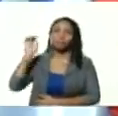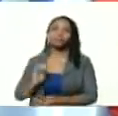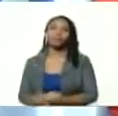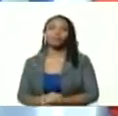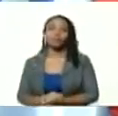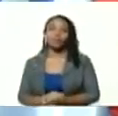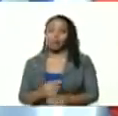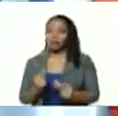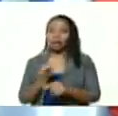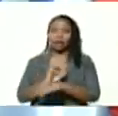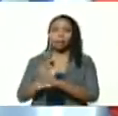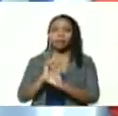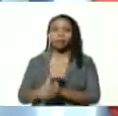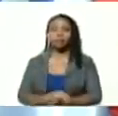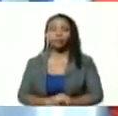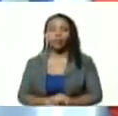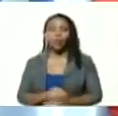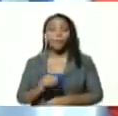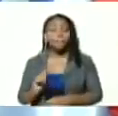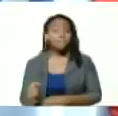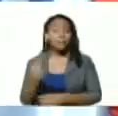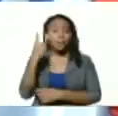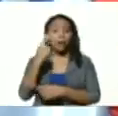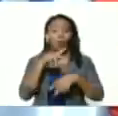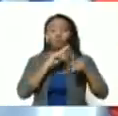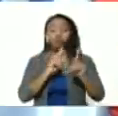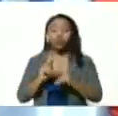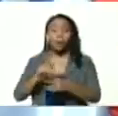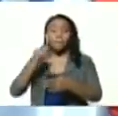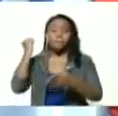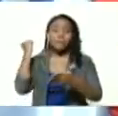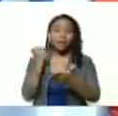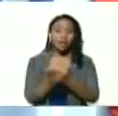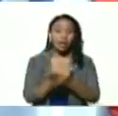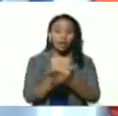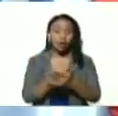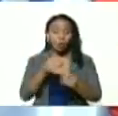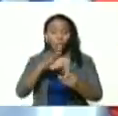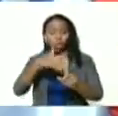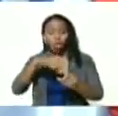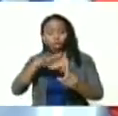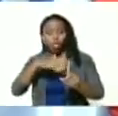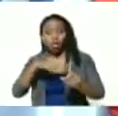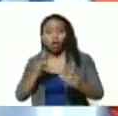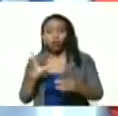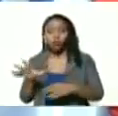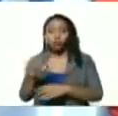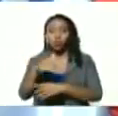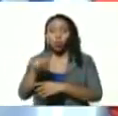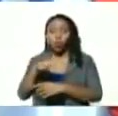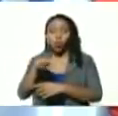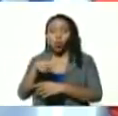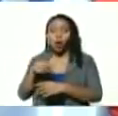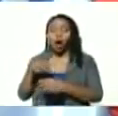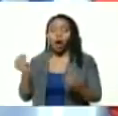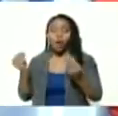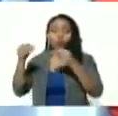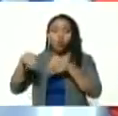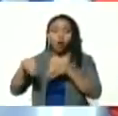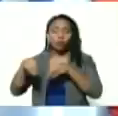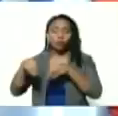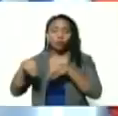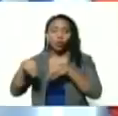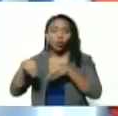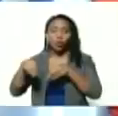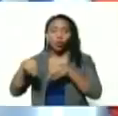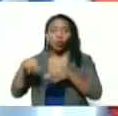Automáticamente. Primero planearon matar, primero planearon cometer actos contra